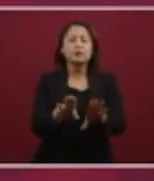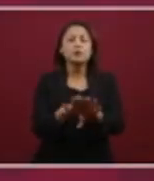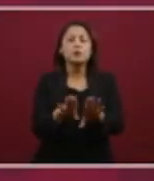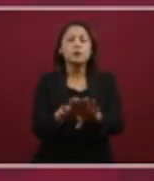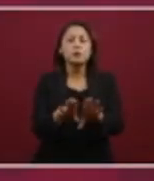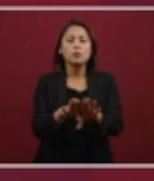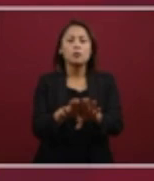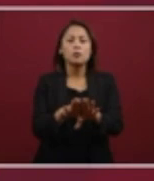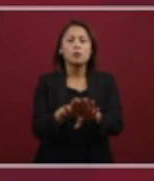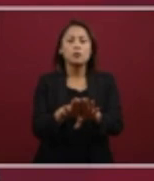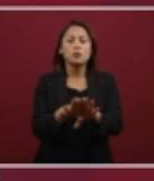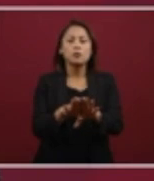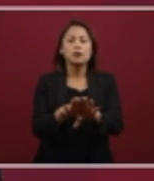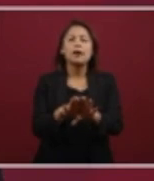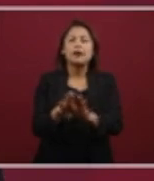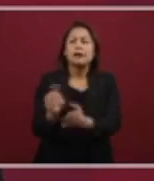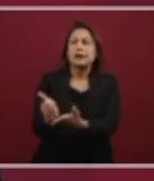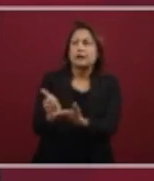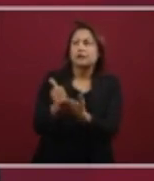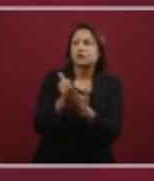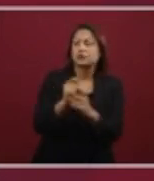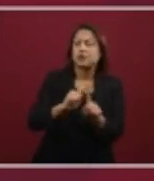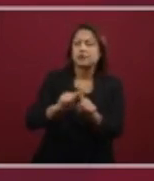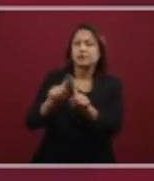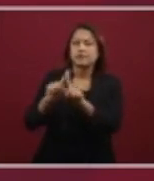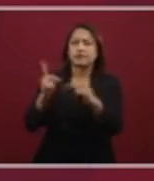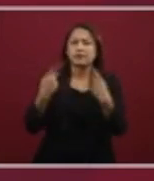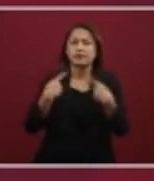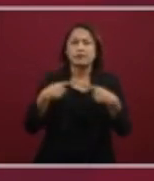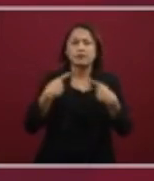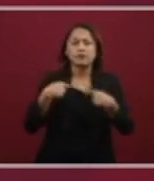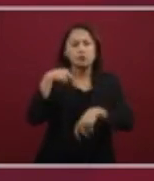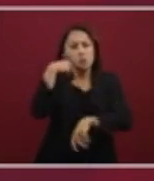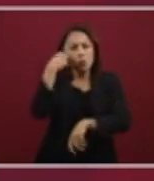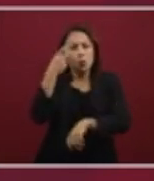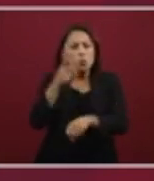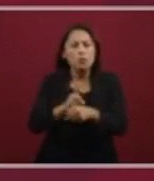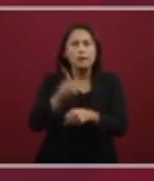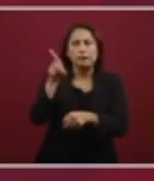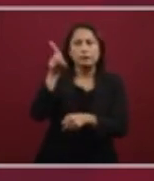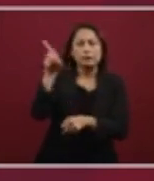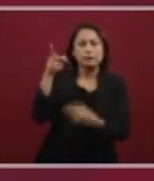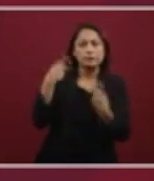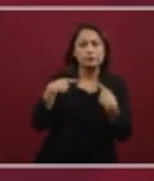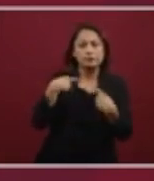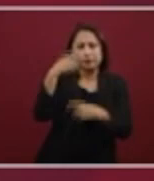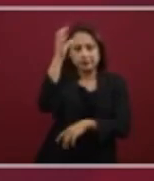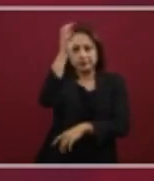de científicos que voluntariamente